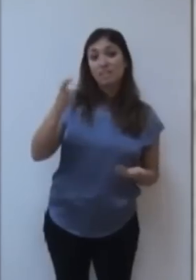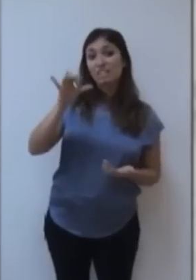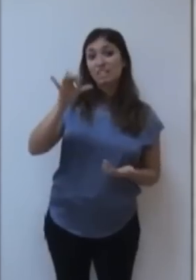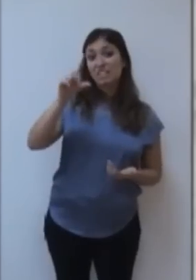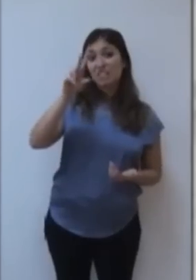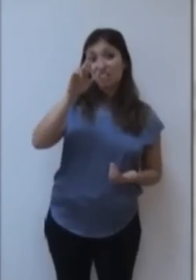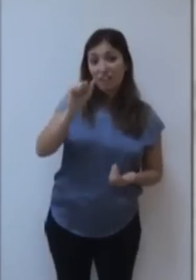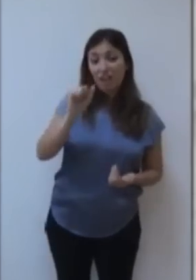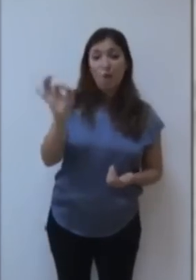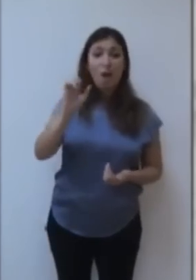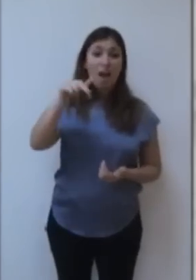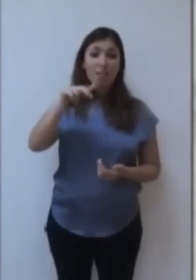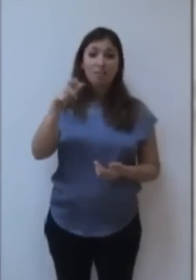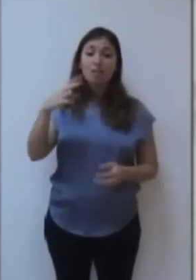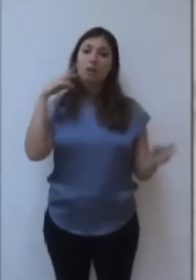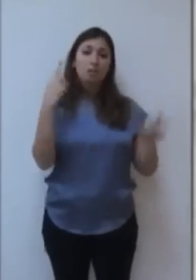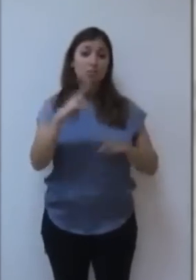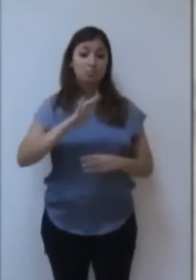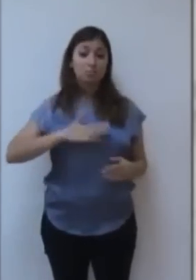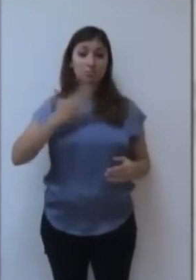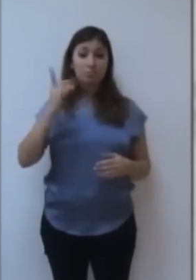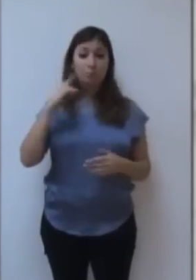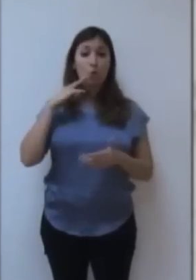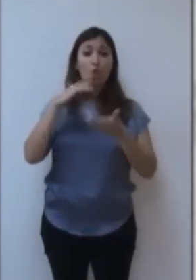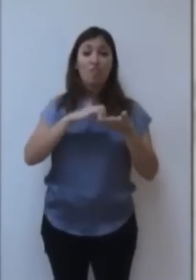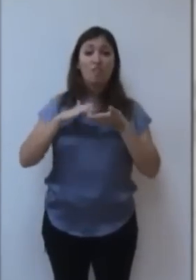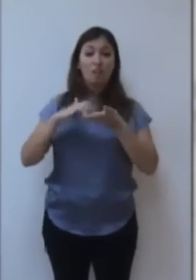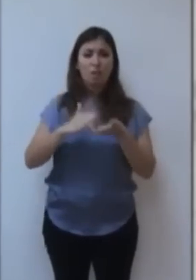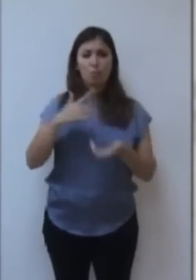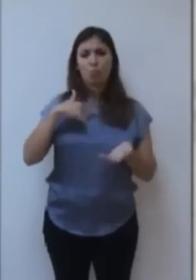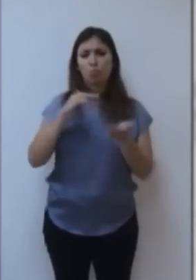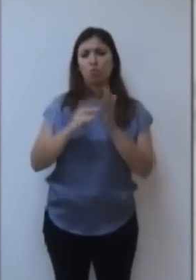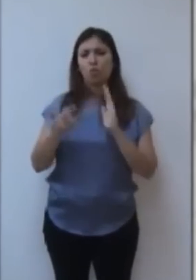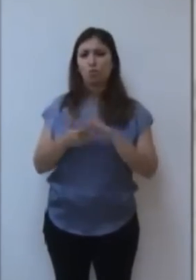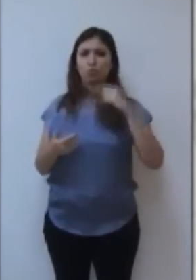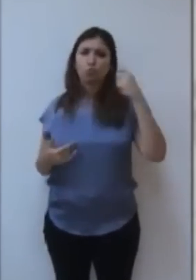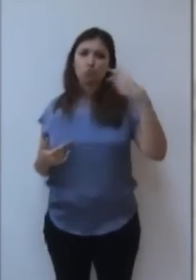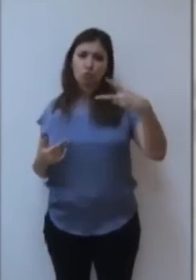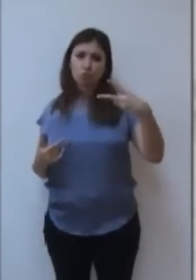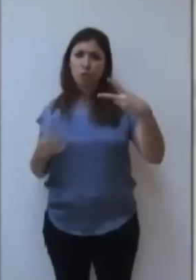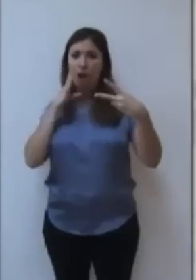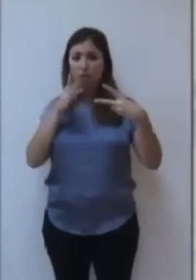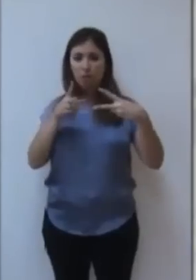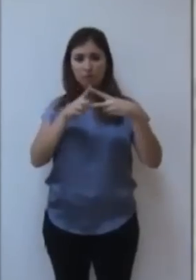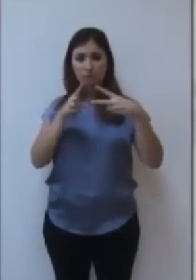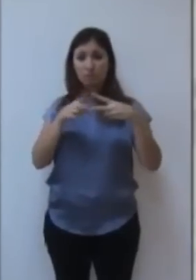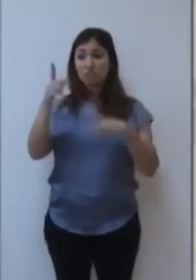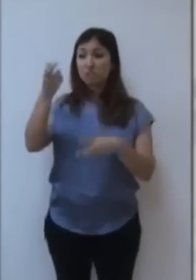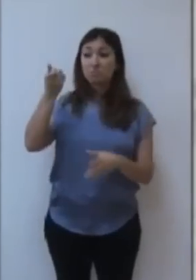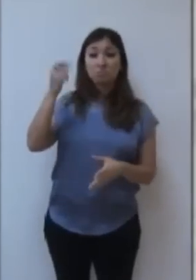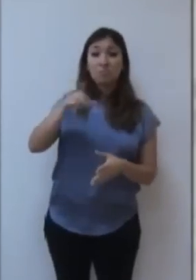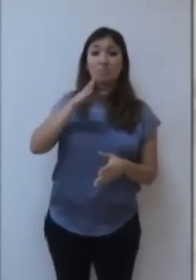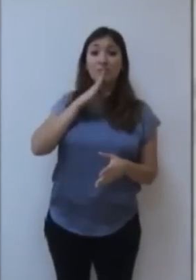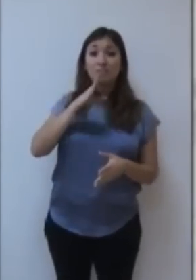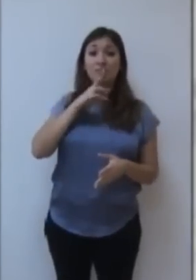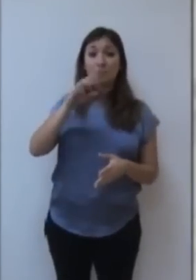Ana. Bueno, nosotros tenemos, a nivel de confederación, tenemos un par de proyectos que estamos desarrollando ahora. Uno es muy similar al proyecto